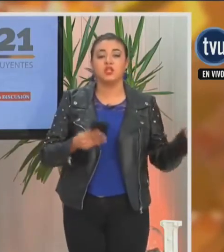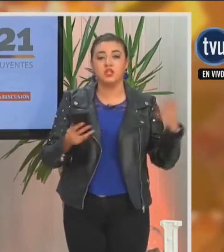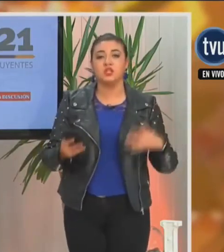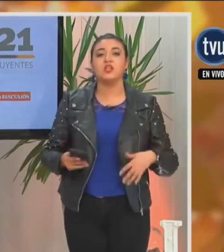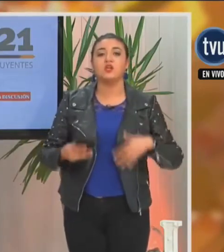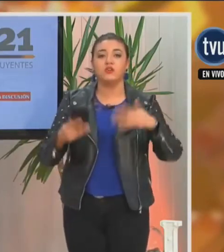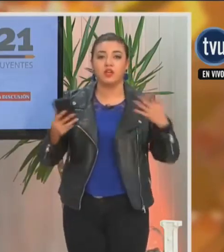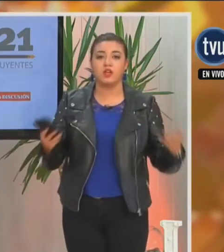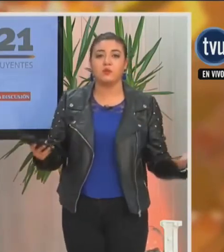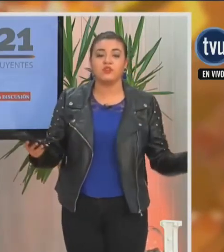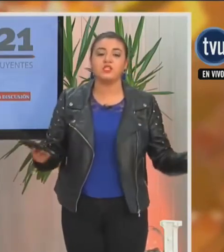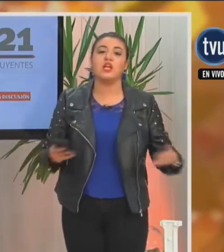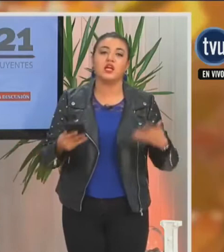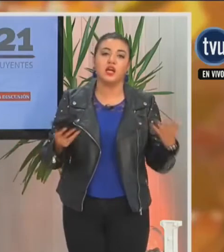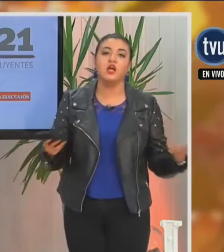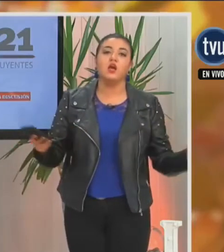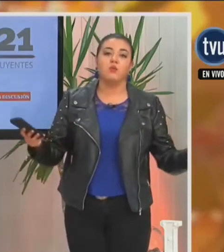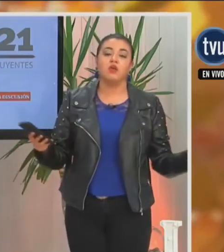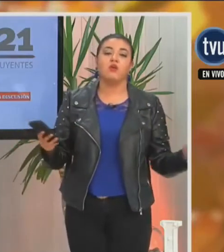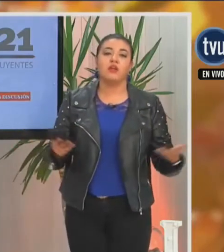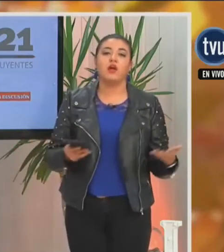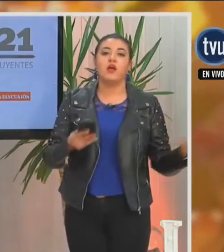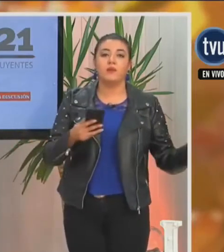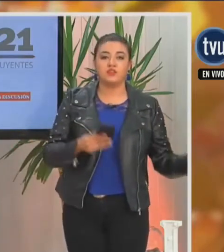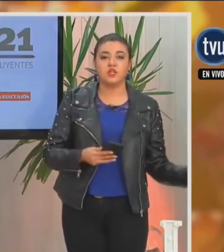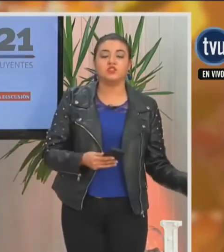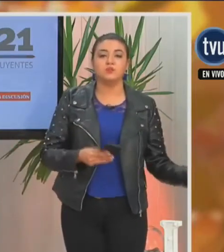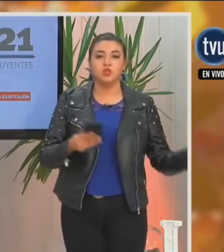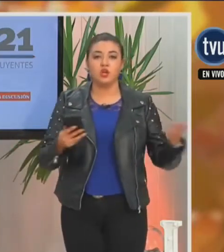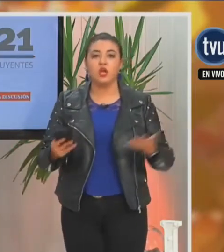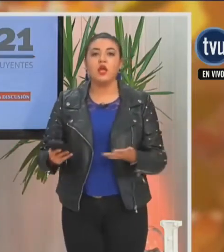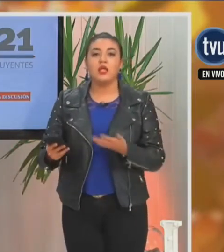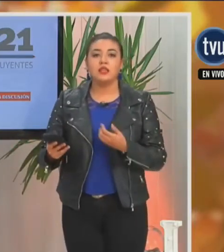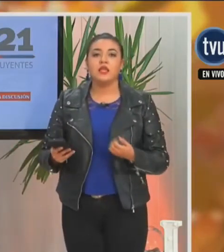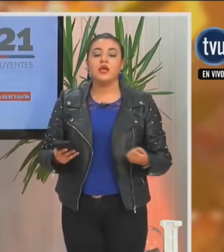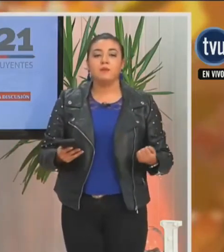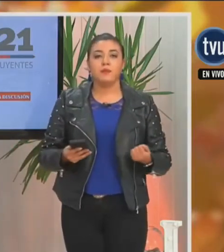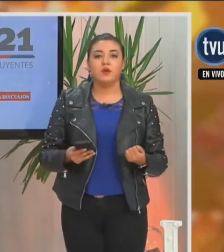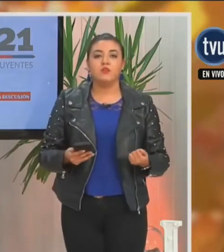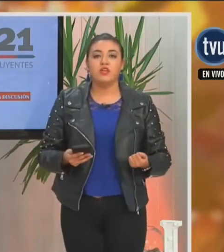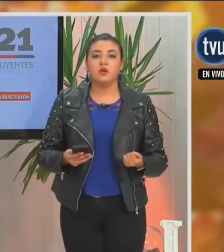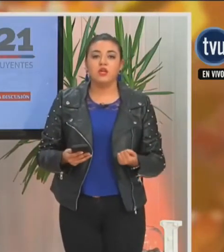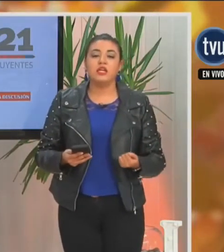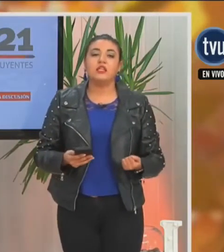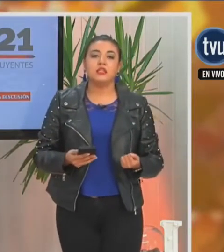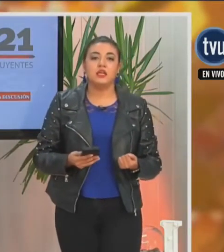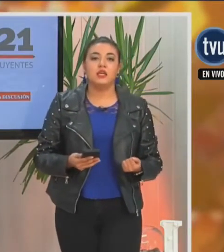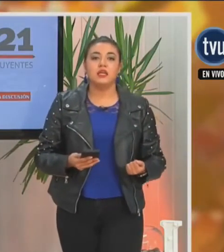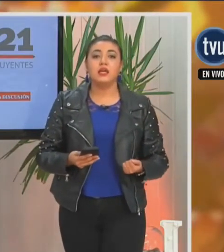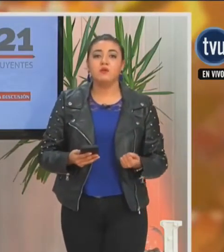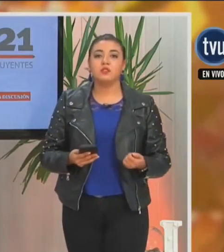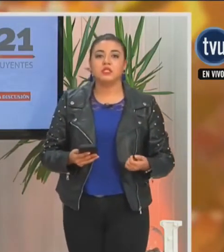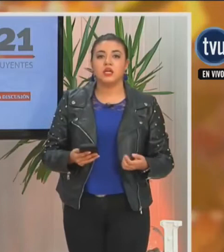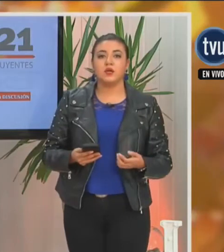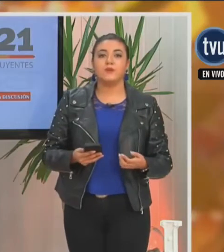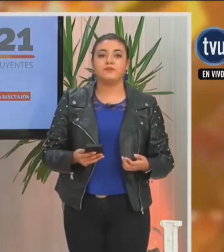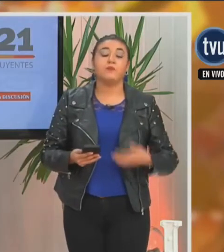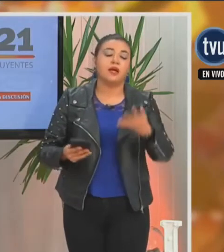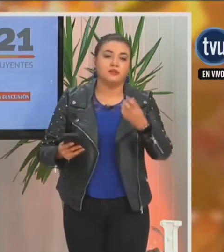tenemos intendente, gobernadores provinciales acá. Mm. Bueno, gobernador de la provincia de Concepción, de Biobío y de Leu, así